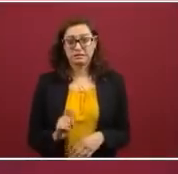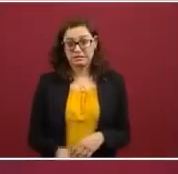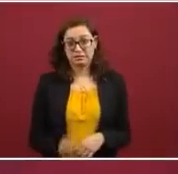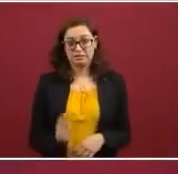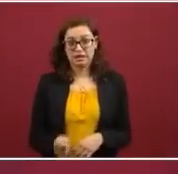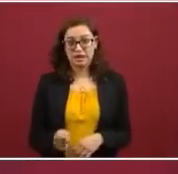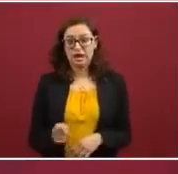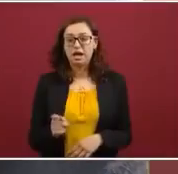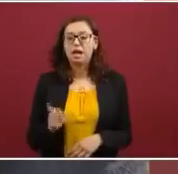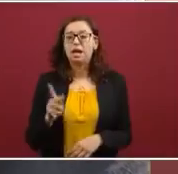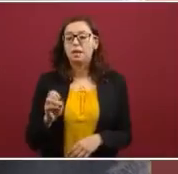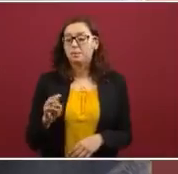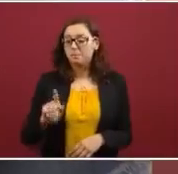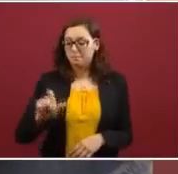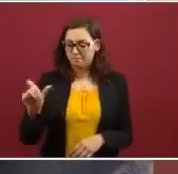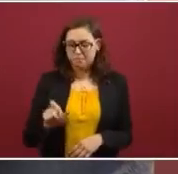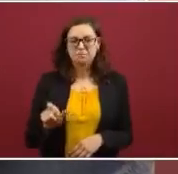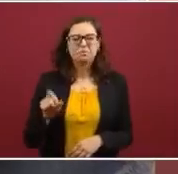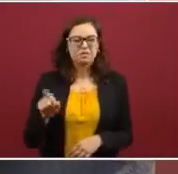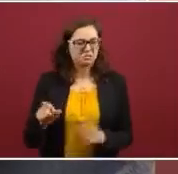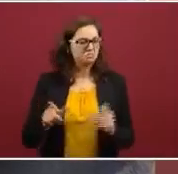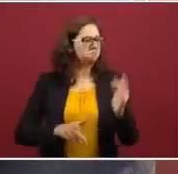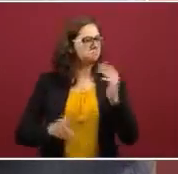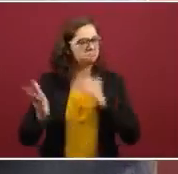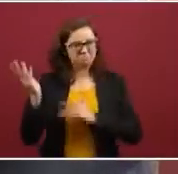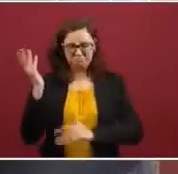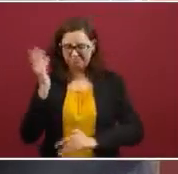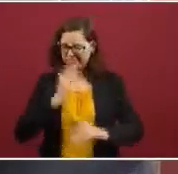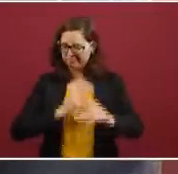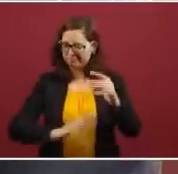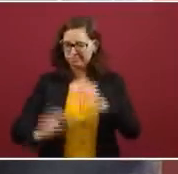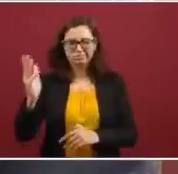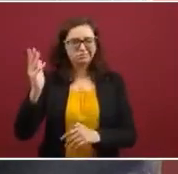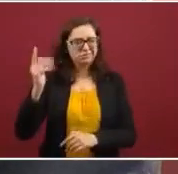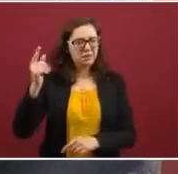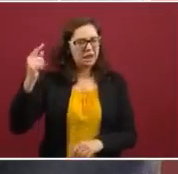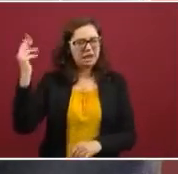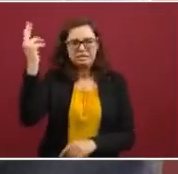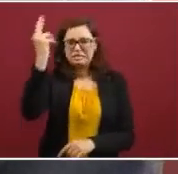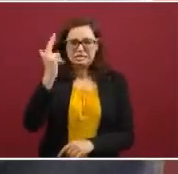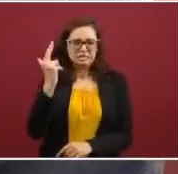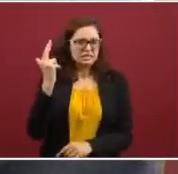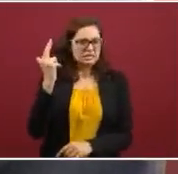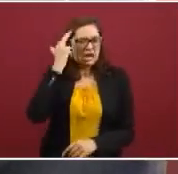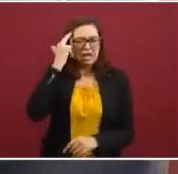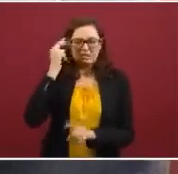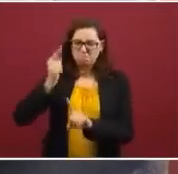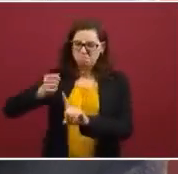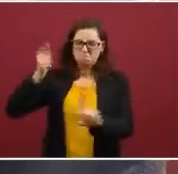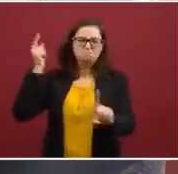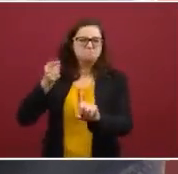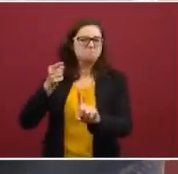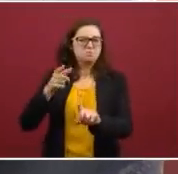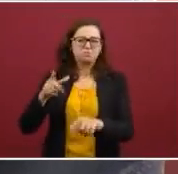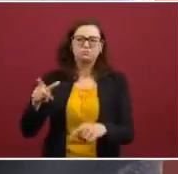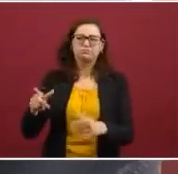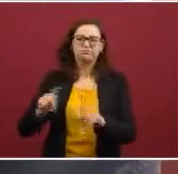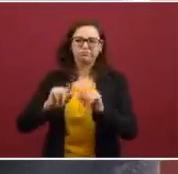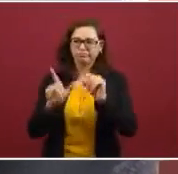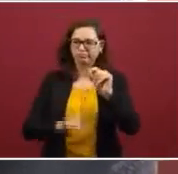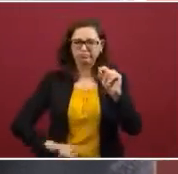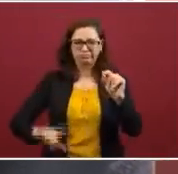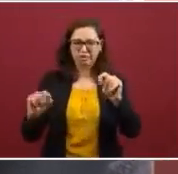fortalecer como la empresa principal del gobierno. Y